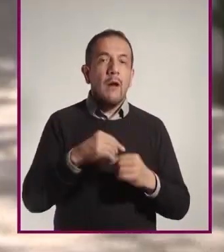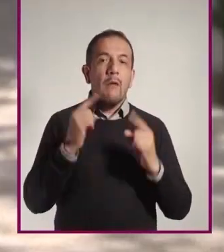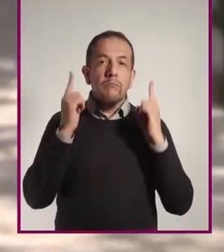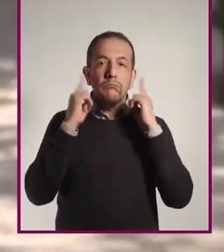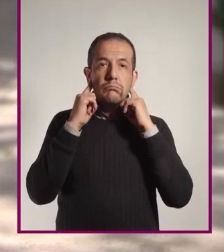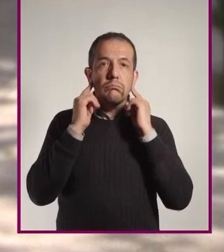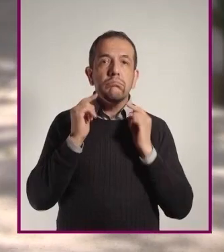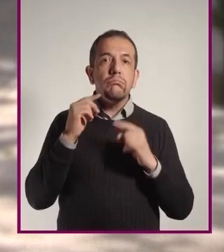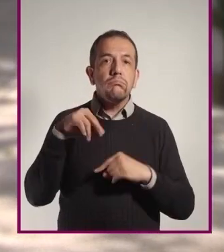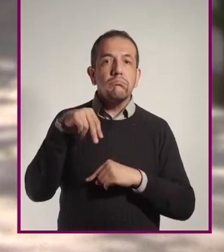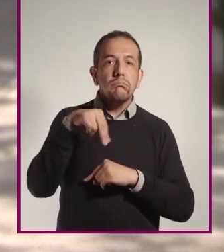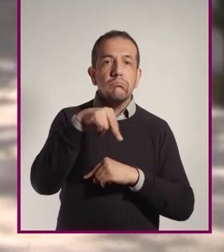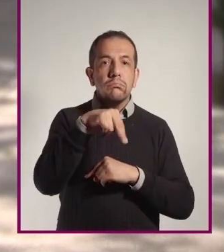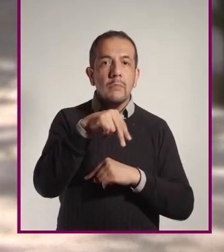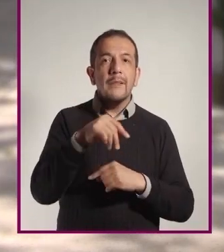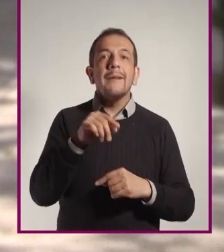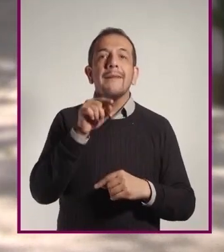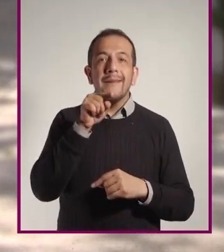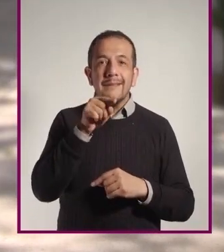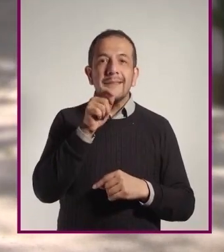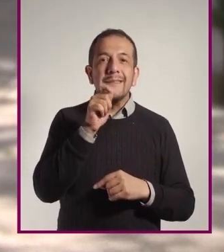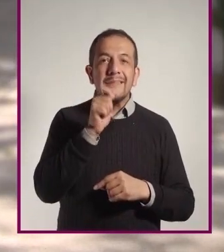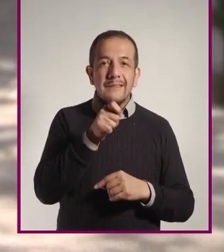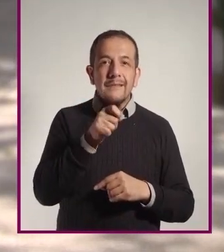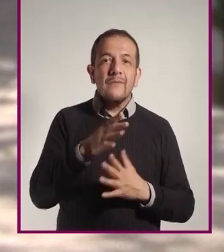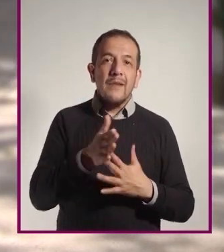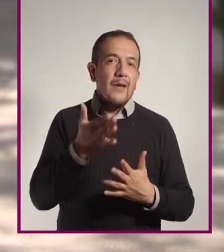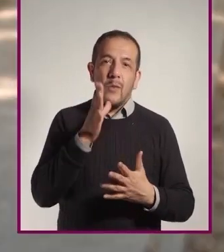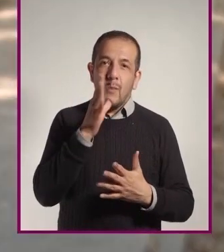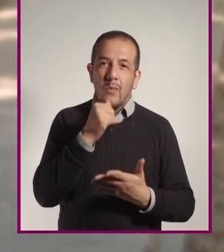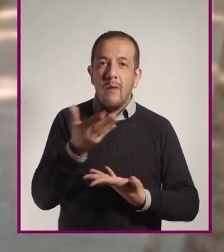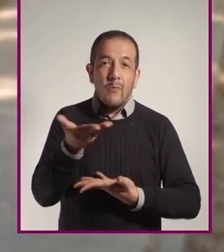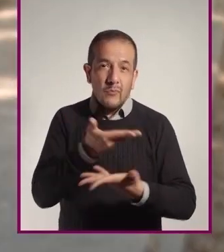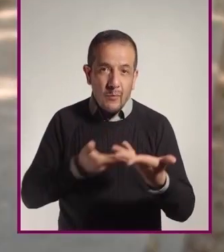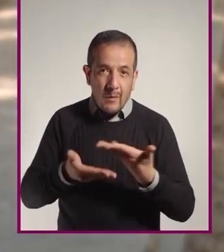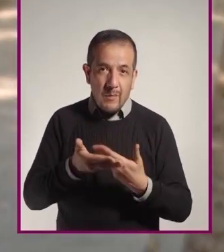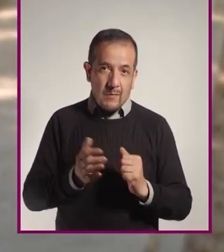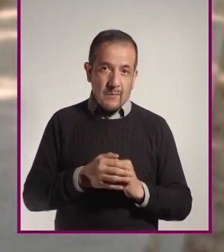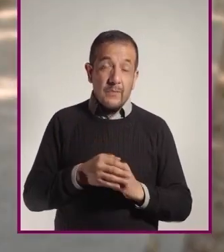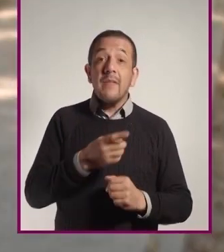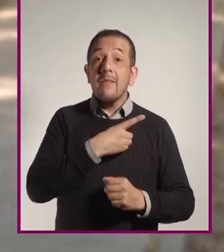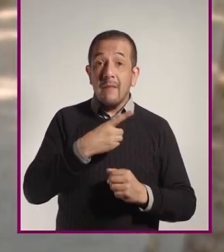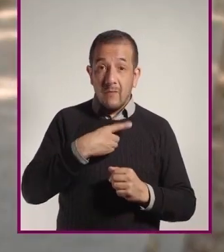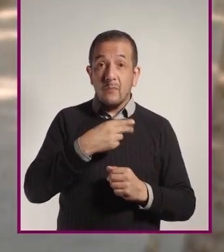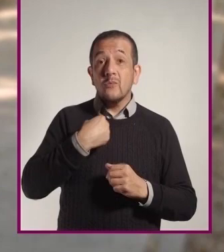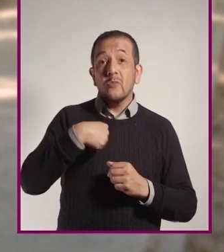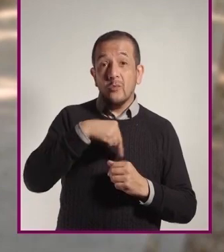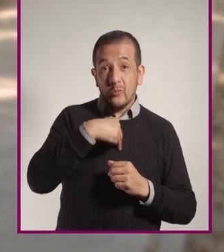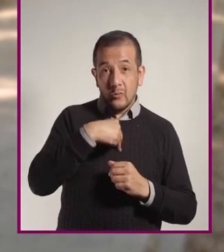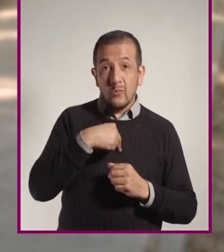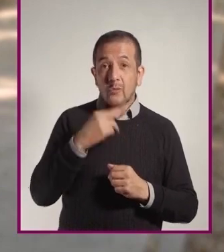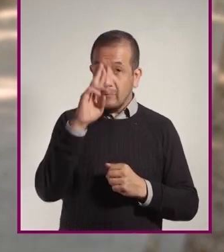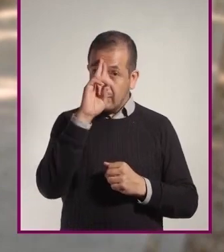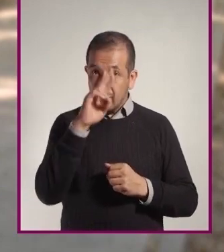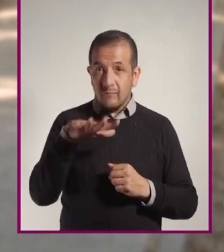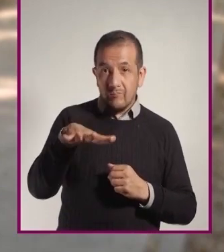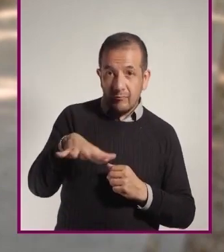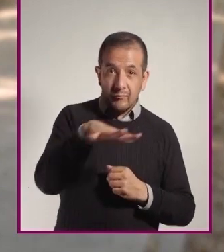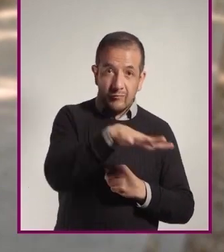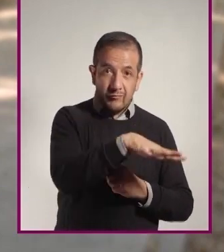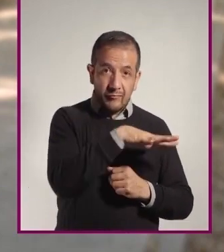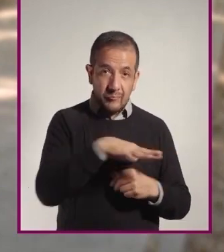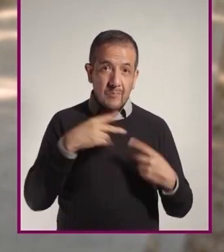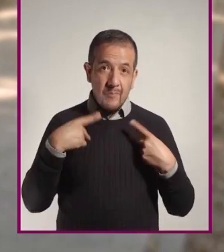musicales, faltamos a las reglas mínimas de la buena convivencia. Debemos respetar los espacios comunes y eso implica